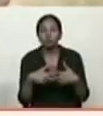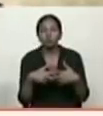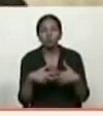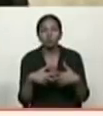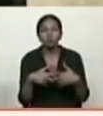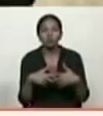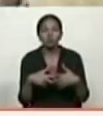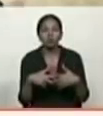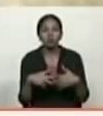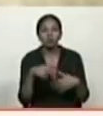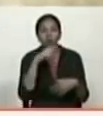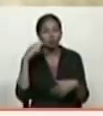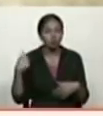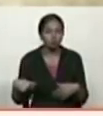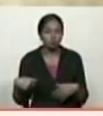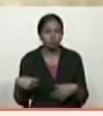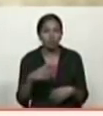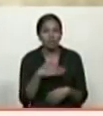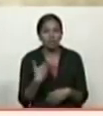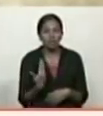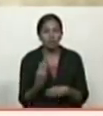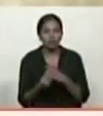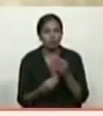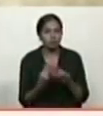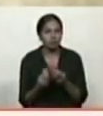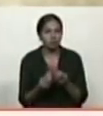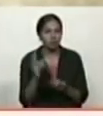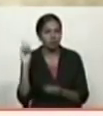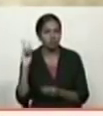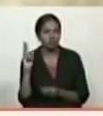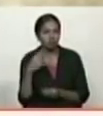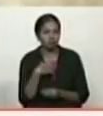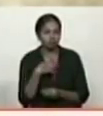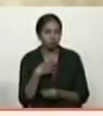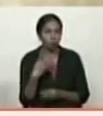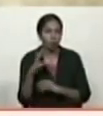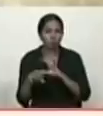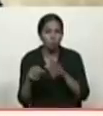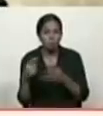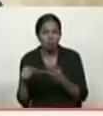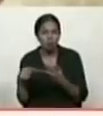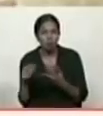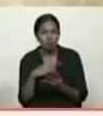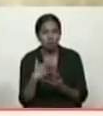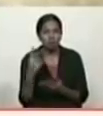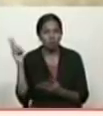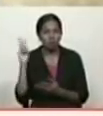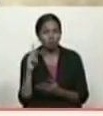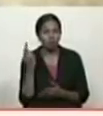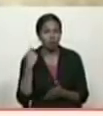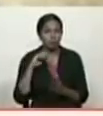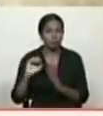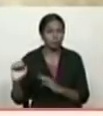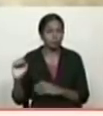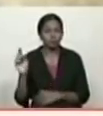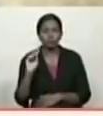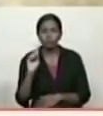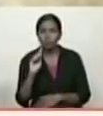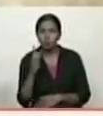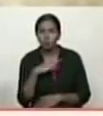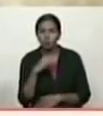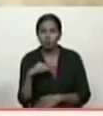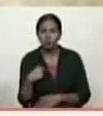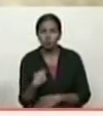¿no? Tratan con el bloqueo comercial y financiero de dar la impresión de que Venezuela está aislada. Nada más lejos de ello. Creemos que